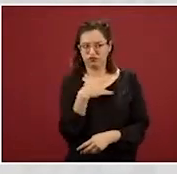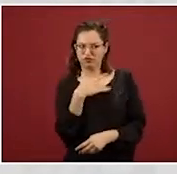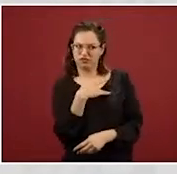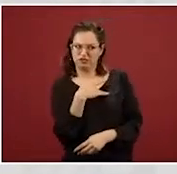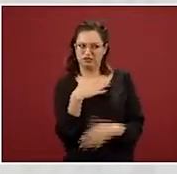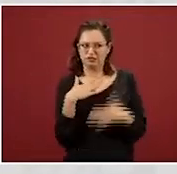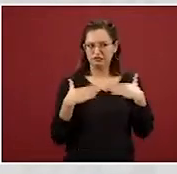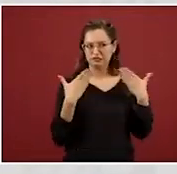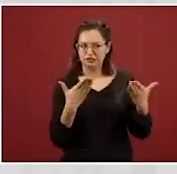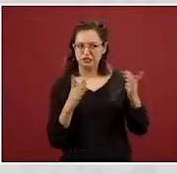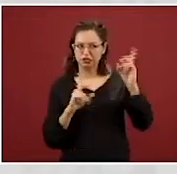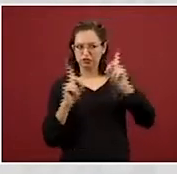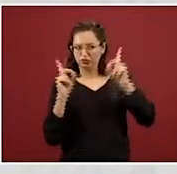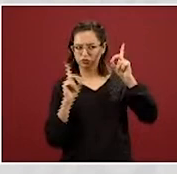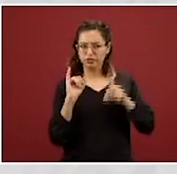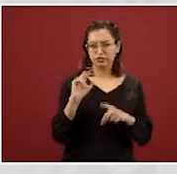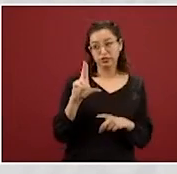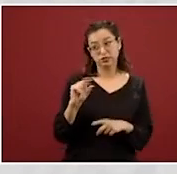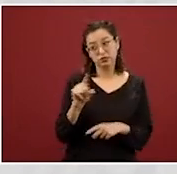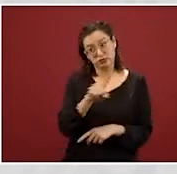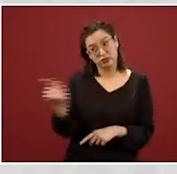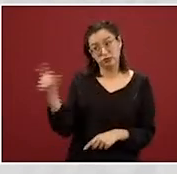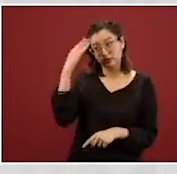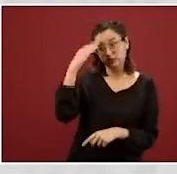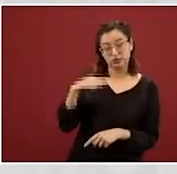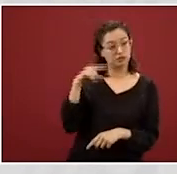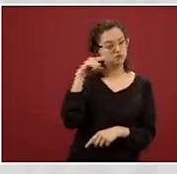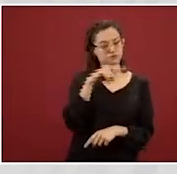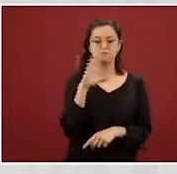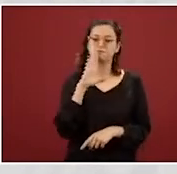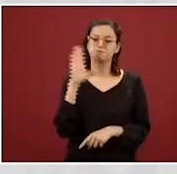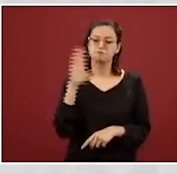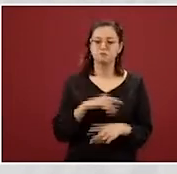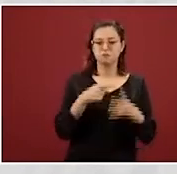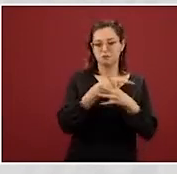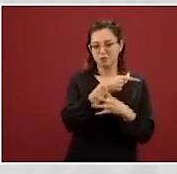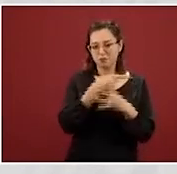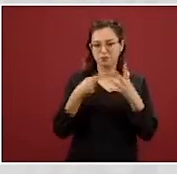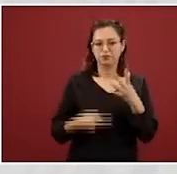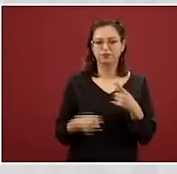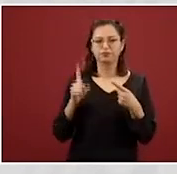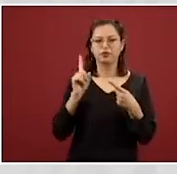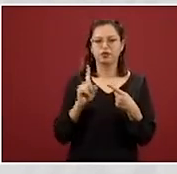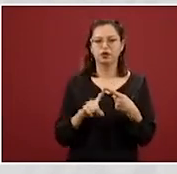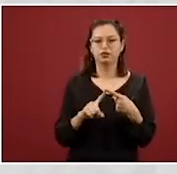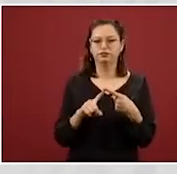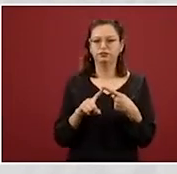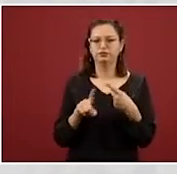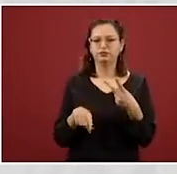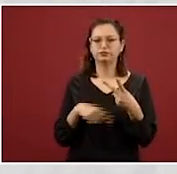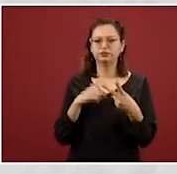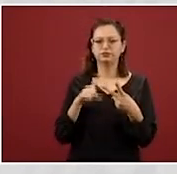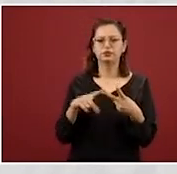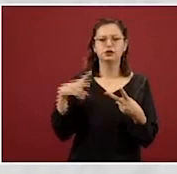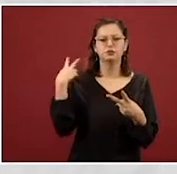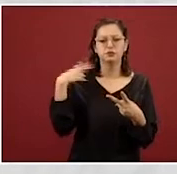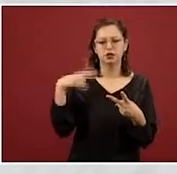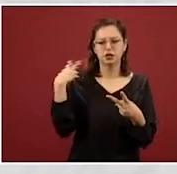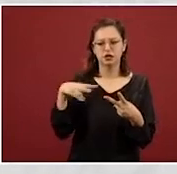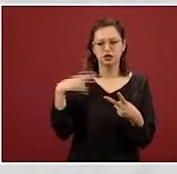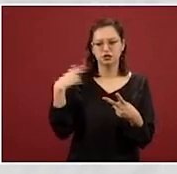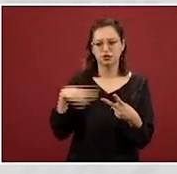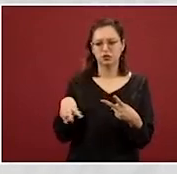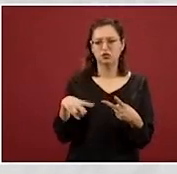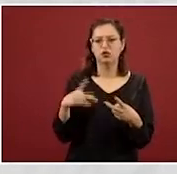cargar gasolina a esas cuatro gasolineras. La otra es Cima del Tajín en Tihuatlán, Veracruz,